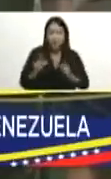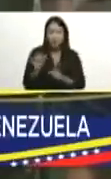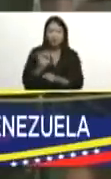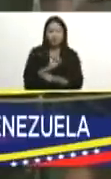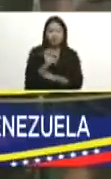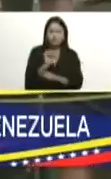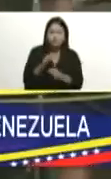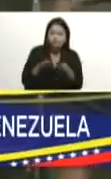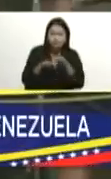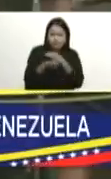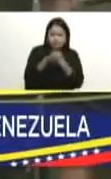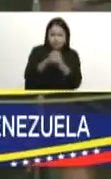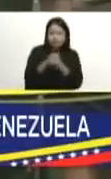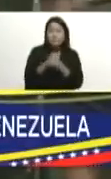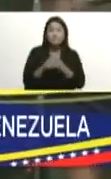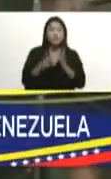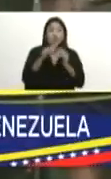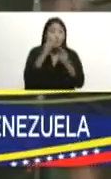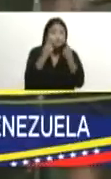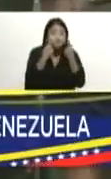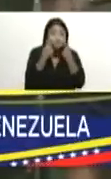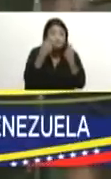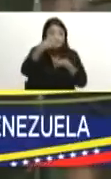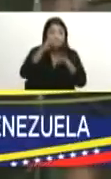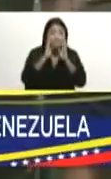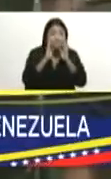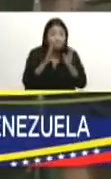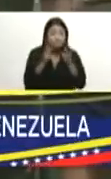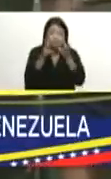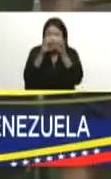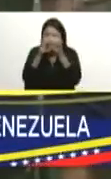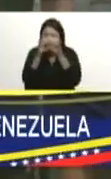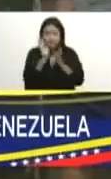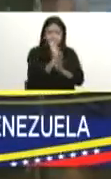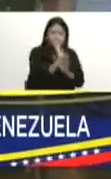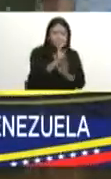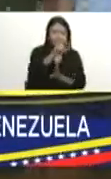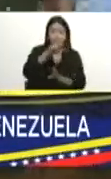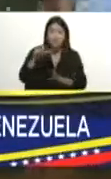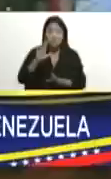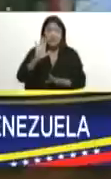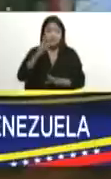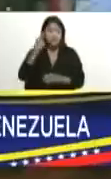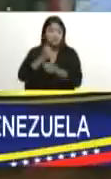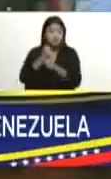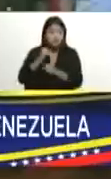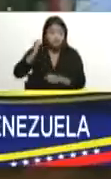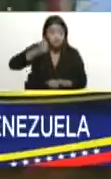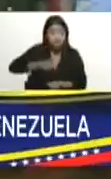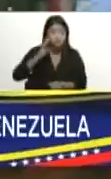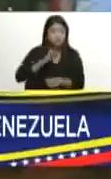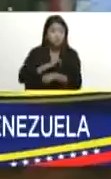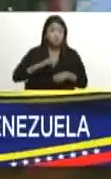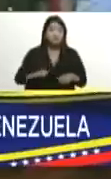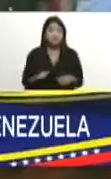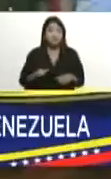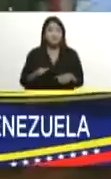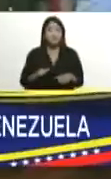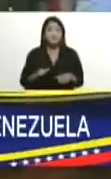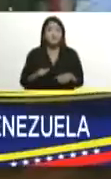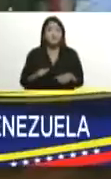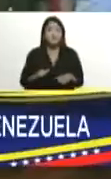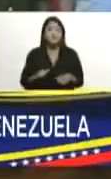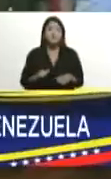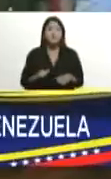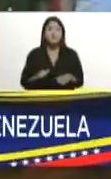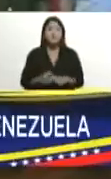sin menoscabo de eso, de todo el patrullaje y el reconocimiento que siempre está haciendo la Fuerza Armada en todos los espacios geográficos, sin